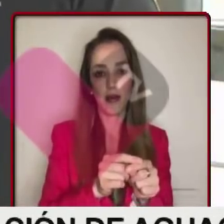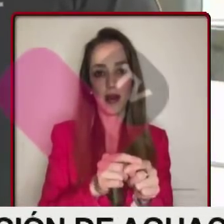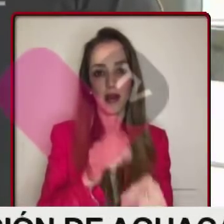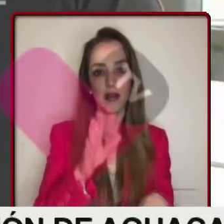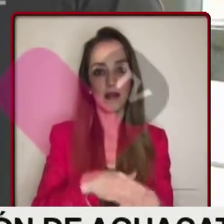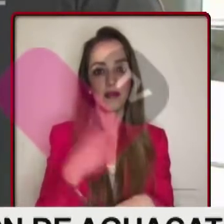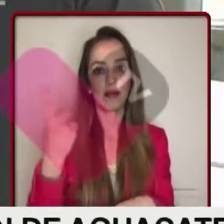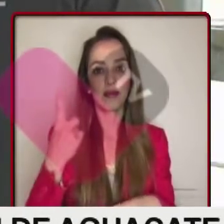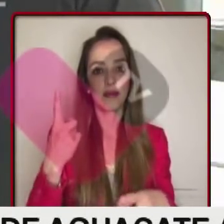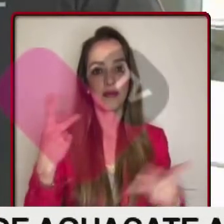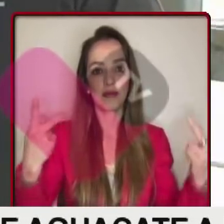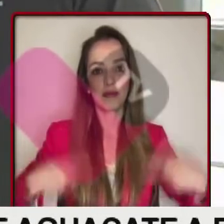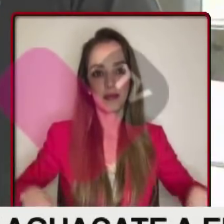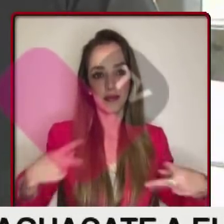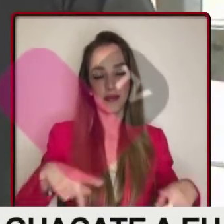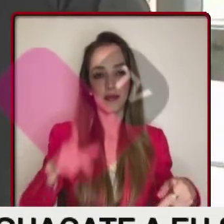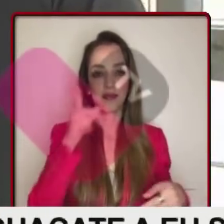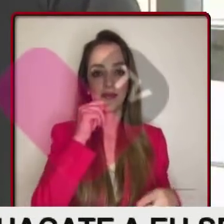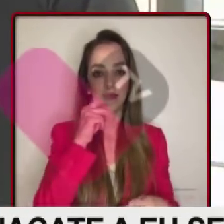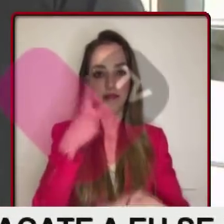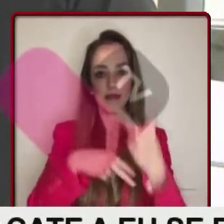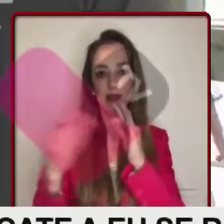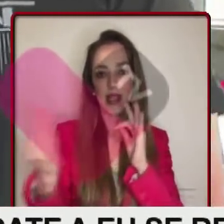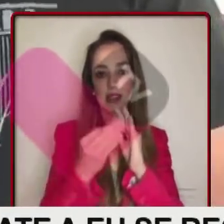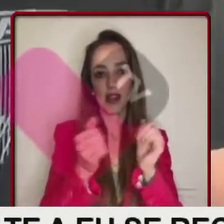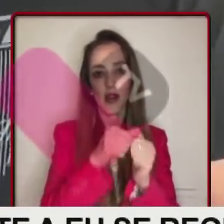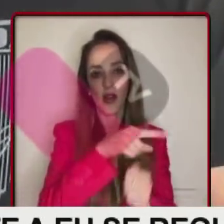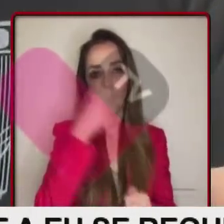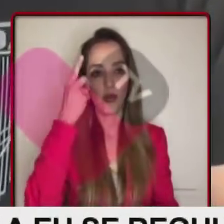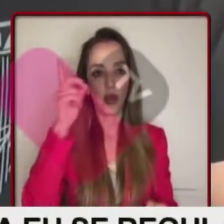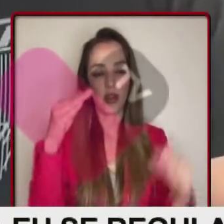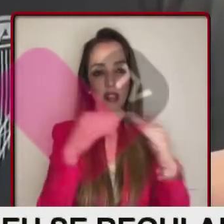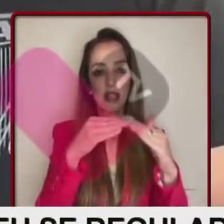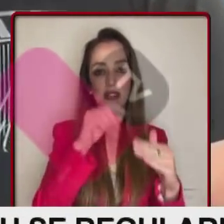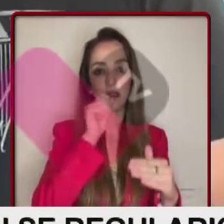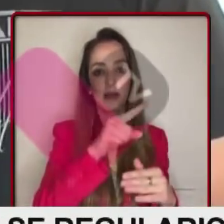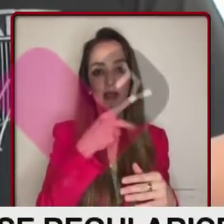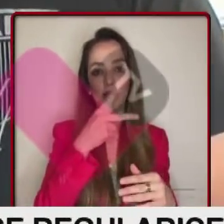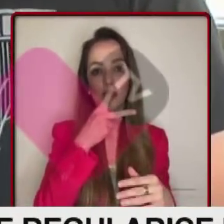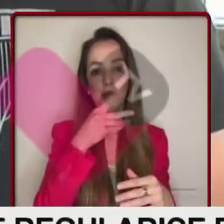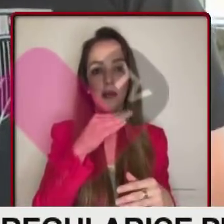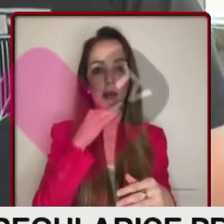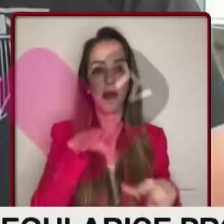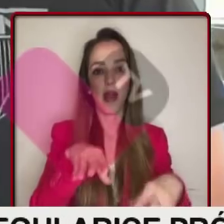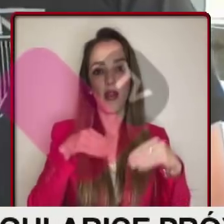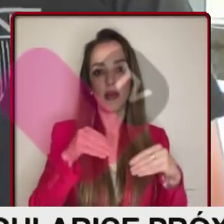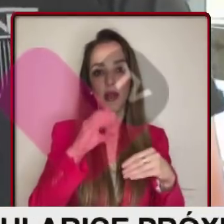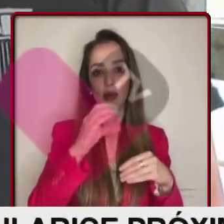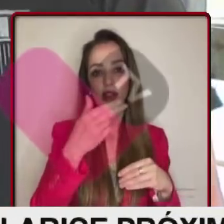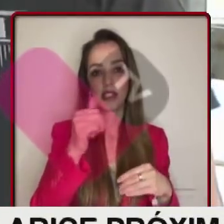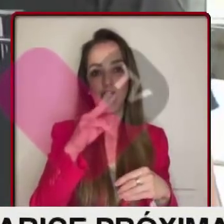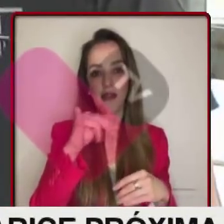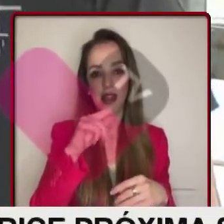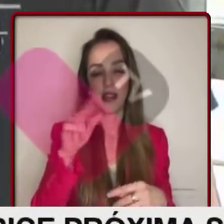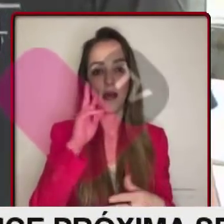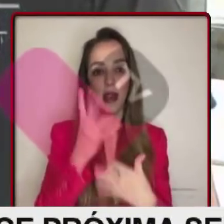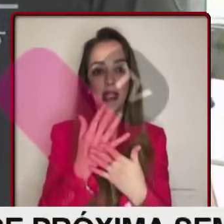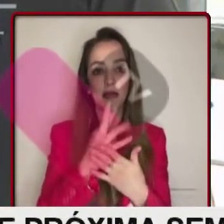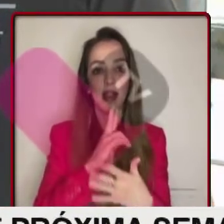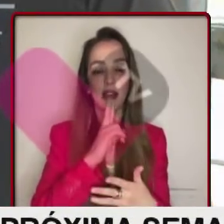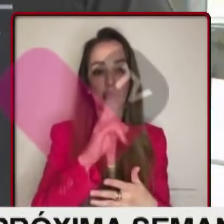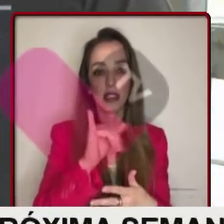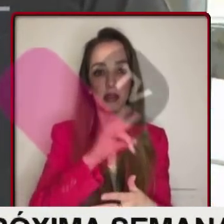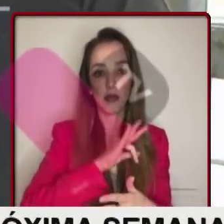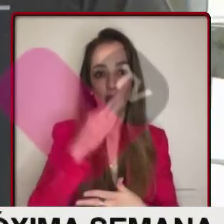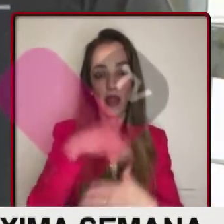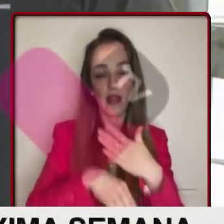los agentes de la fiscalía se acercaron con los dueños, y pues ellos igual siguen esperando pues esta respuesta para ver si pueden ingresar o no pueden ingresar